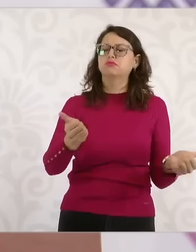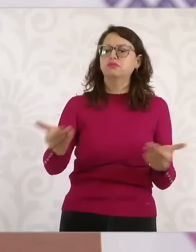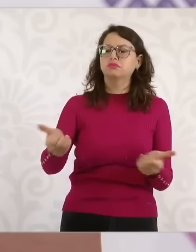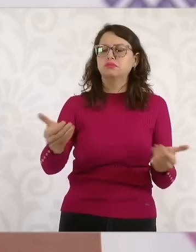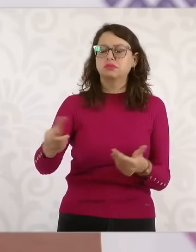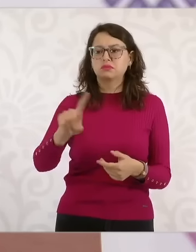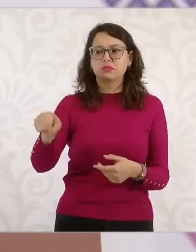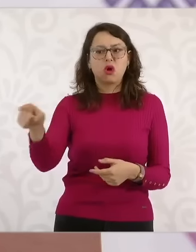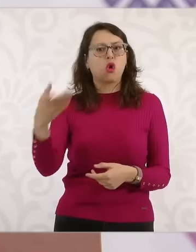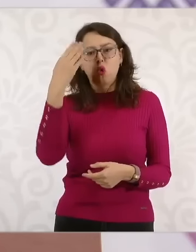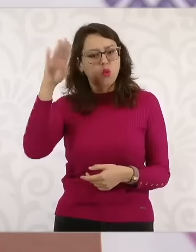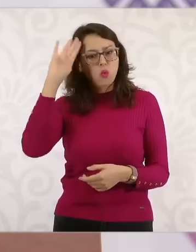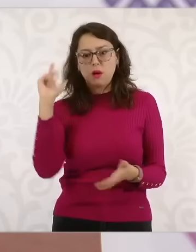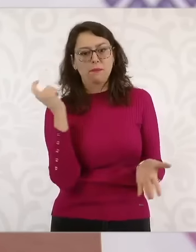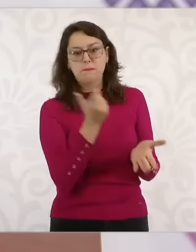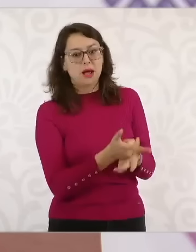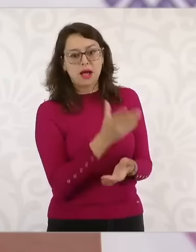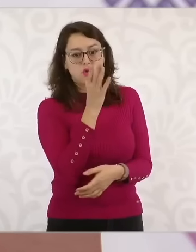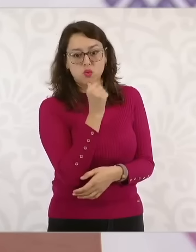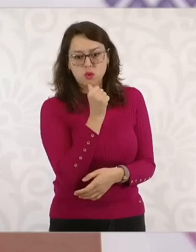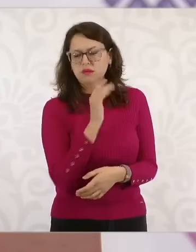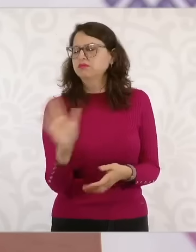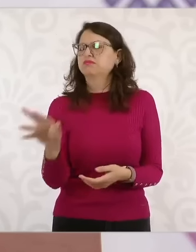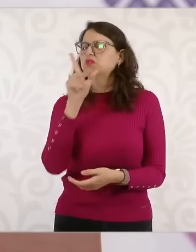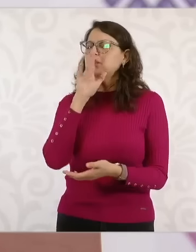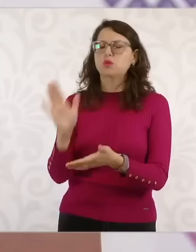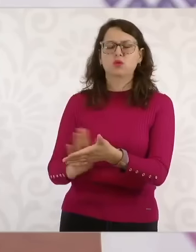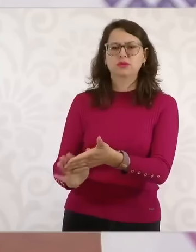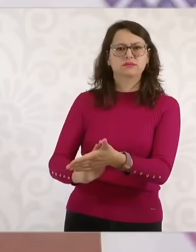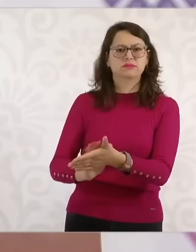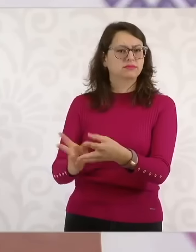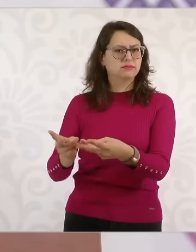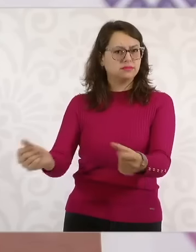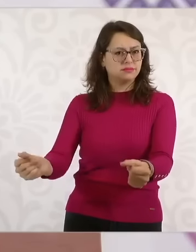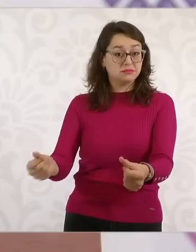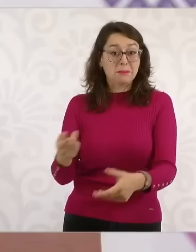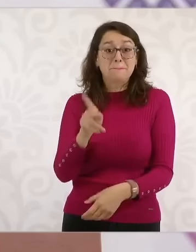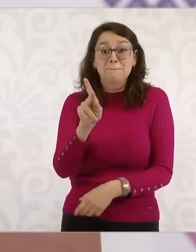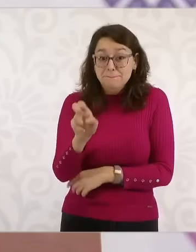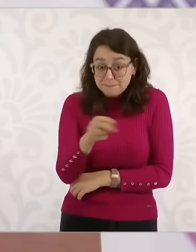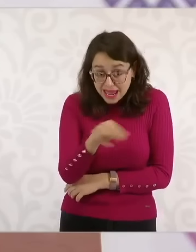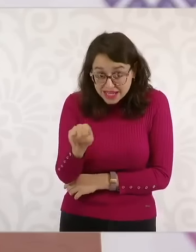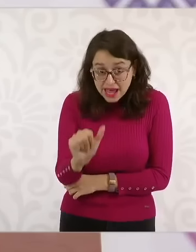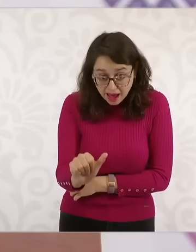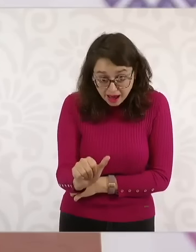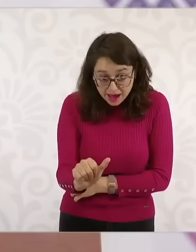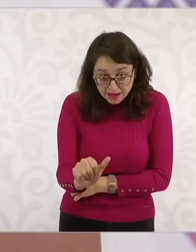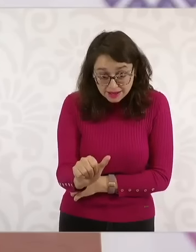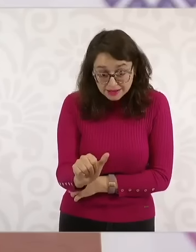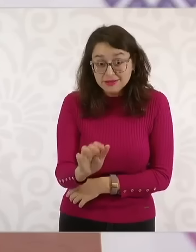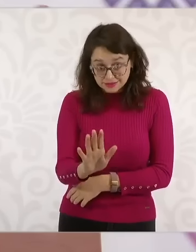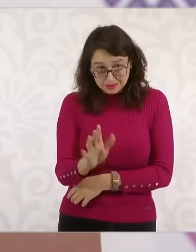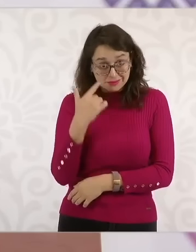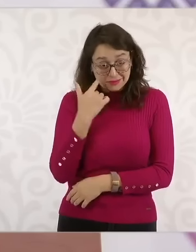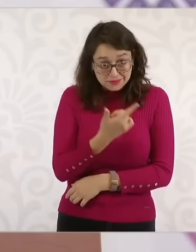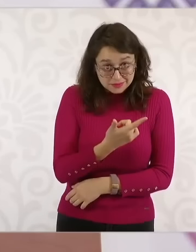llega. O sea, para que vean la relación independientemente de los gobiernos.